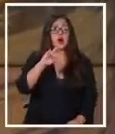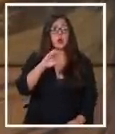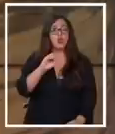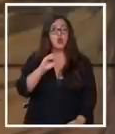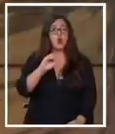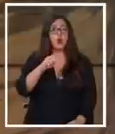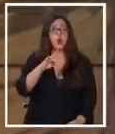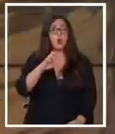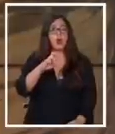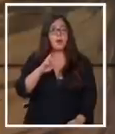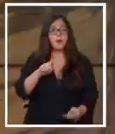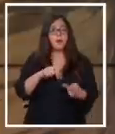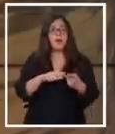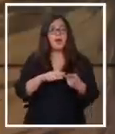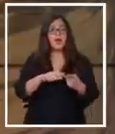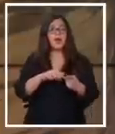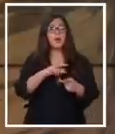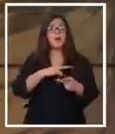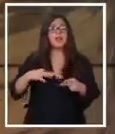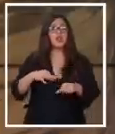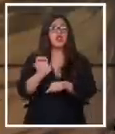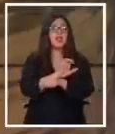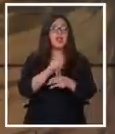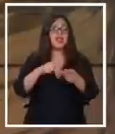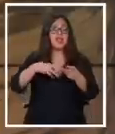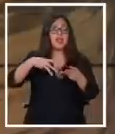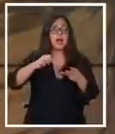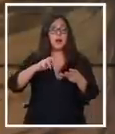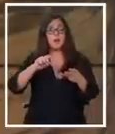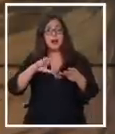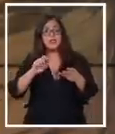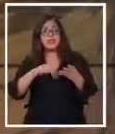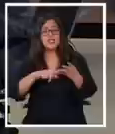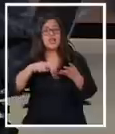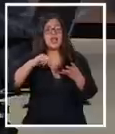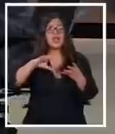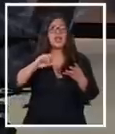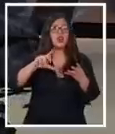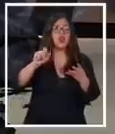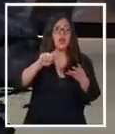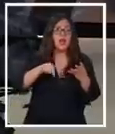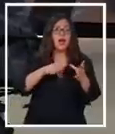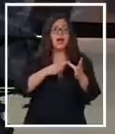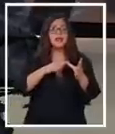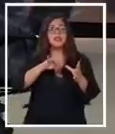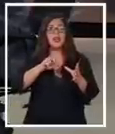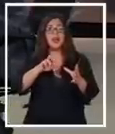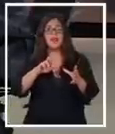conozcan a mario marcel que conozcan antón que conozcan a nicolás gracias javier